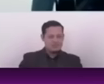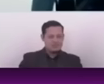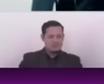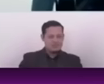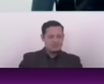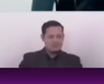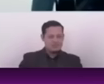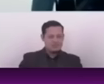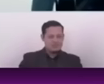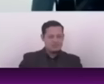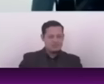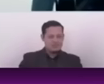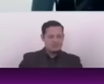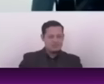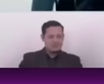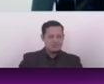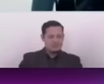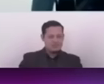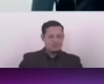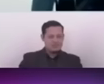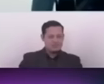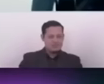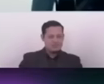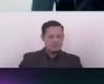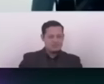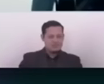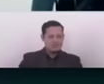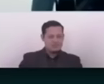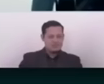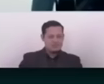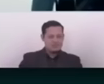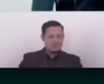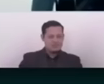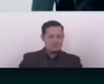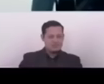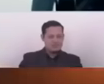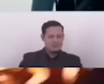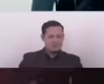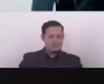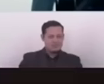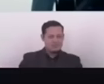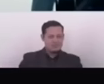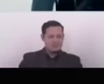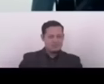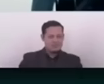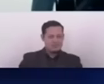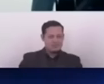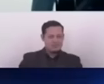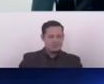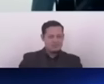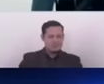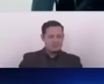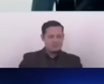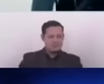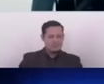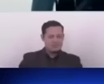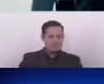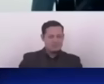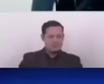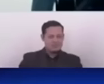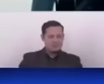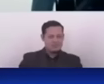una parte de un vídeo que anda haciéndose viral del presidente Ernesto Castro que se le salió El chiquillo periquillo que lleva dentro